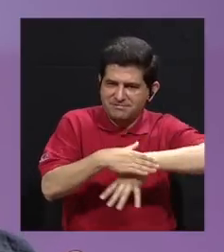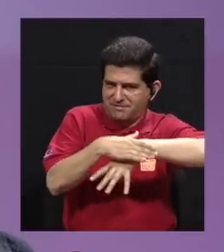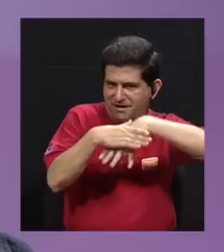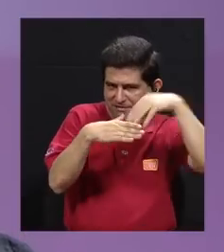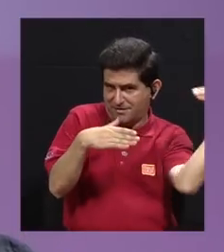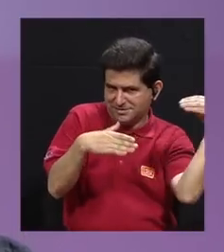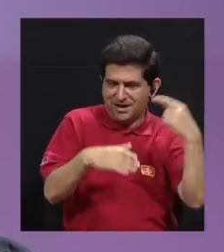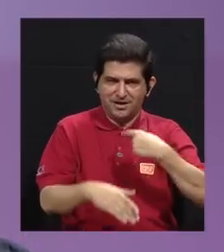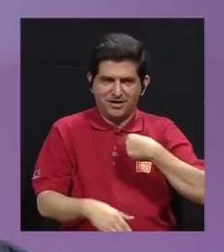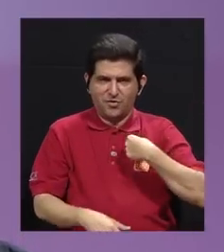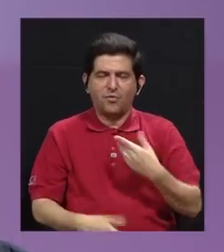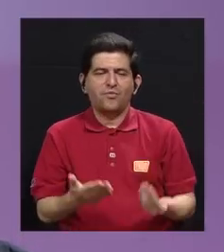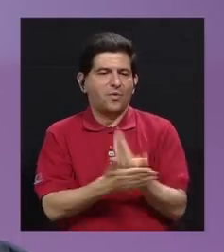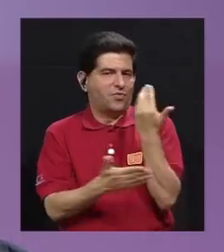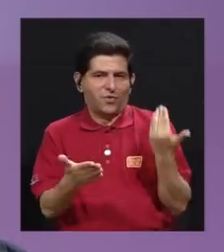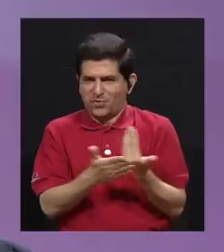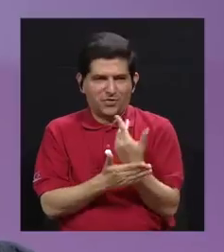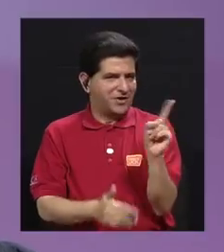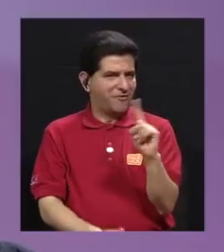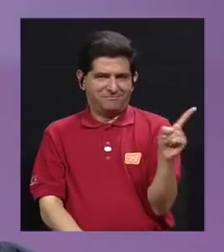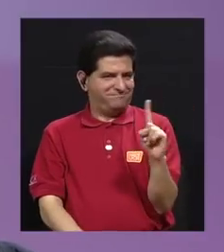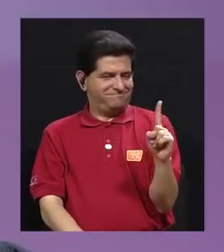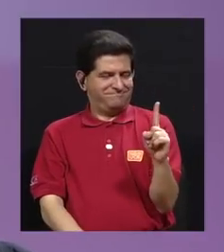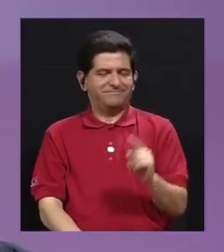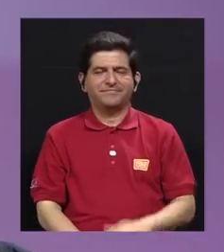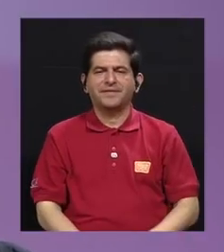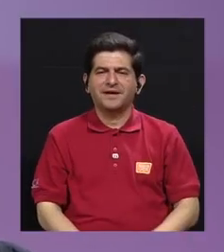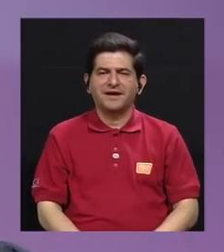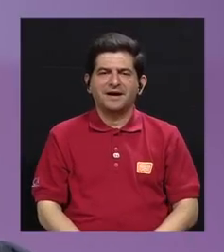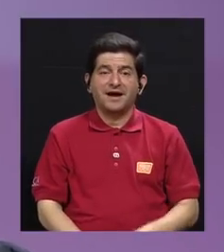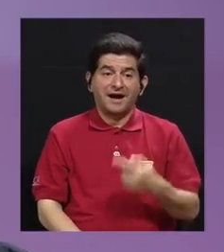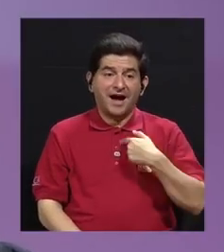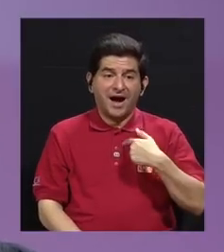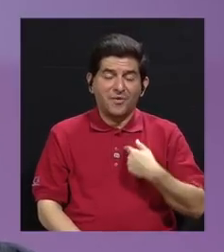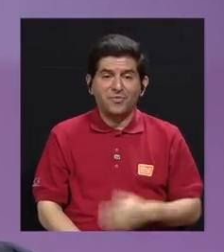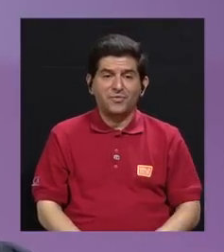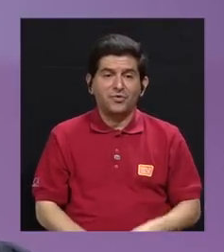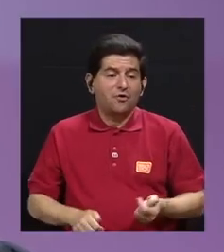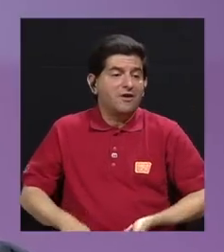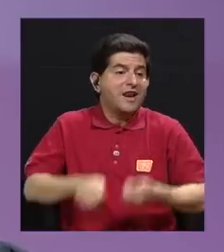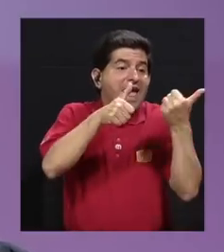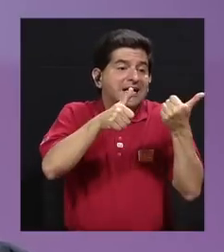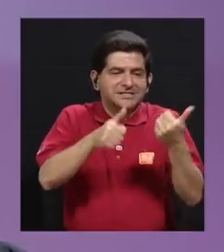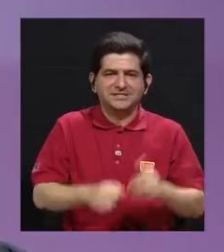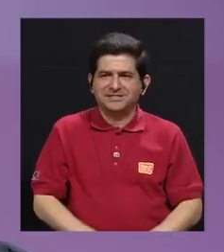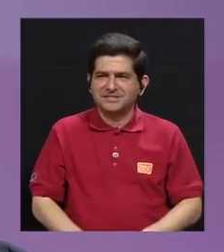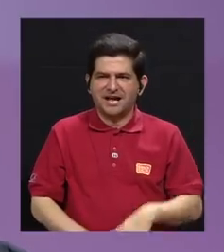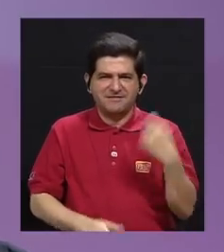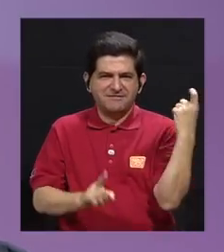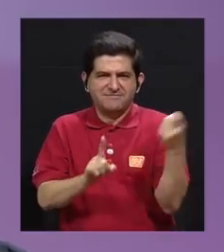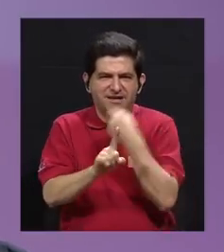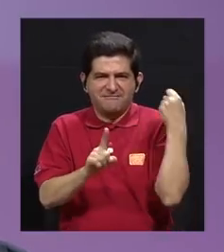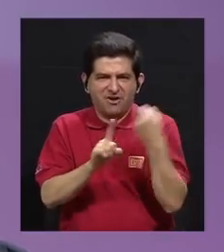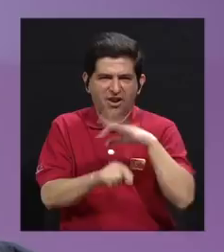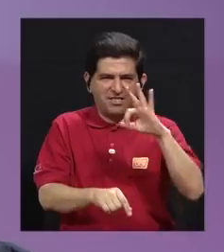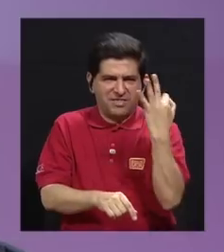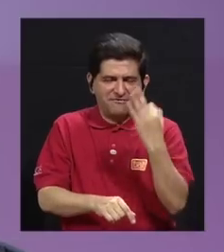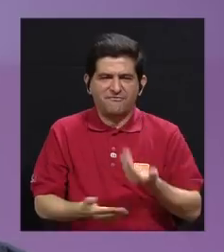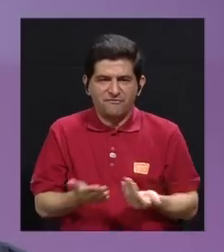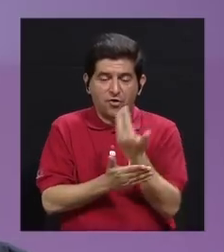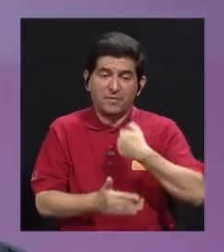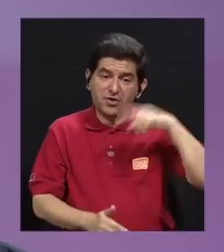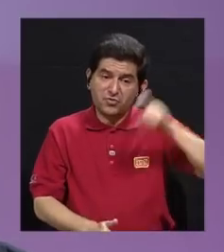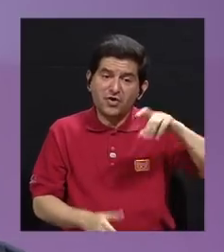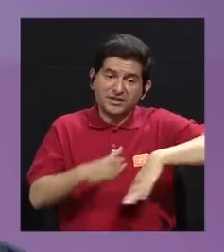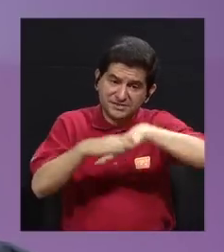y sale de la modernidad, sino que le botan a patadas a uno de la modernidad, entonces toca